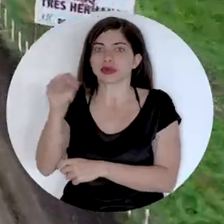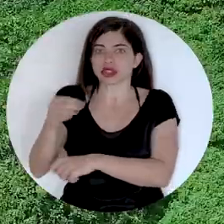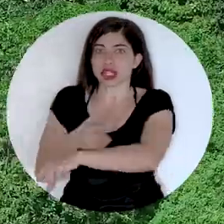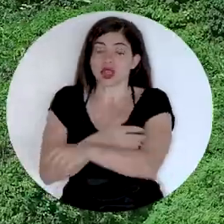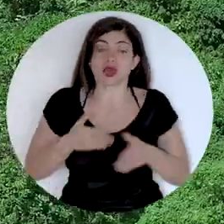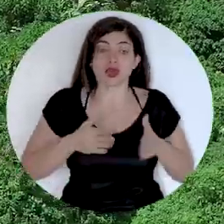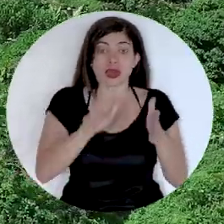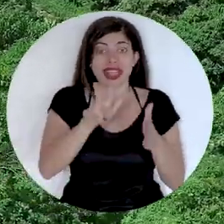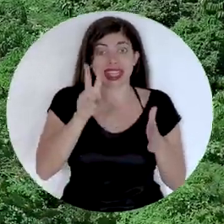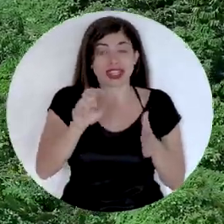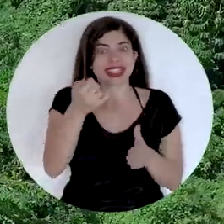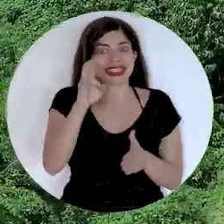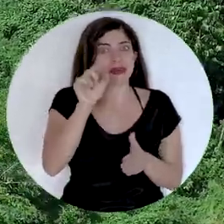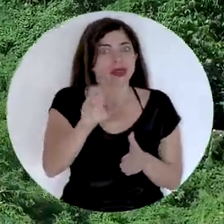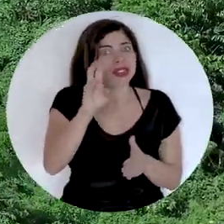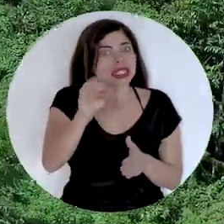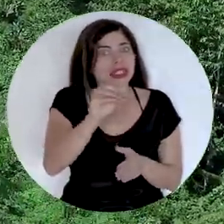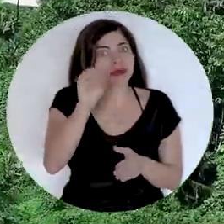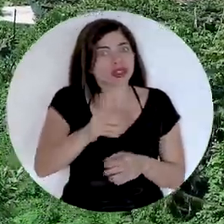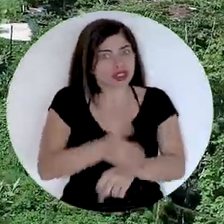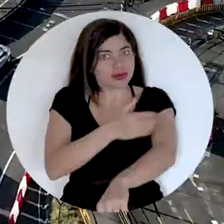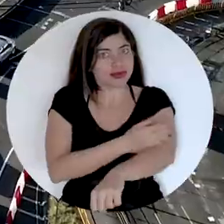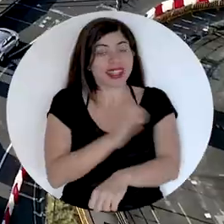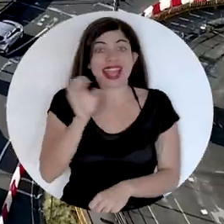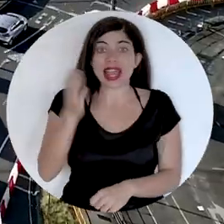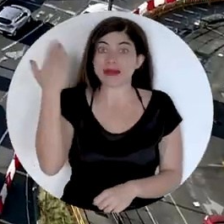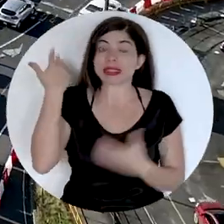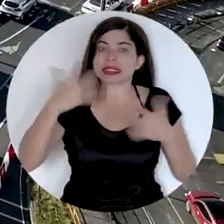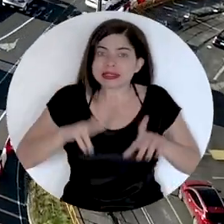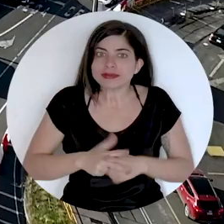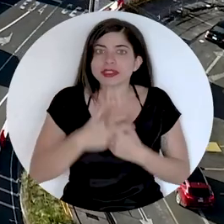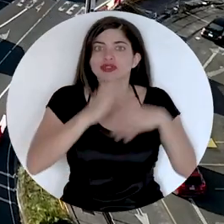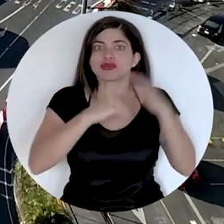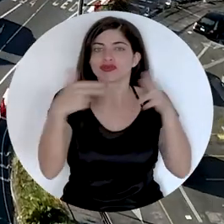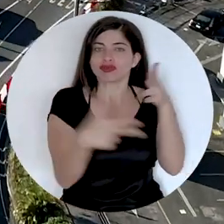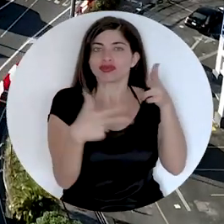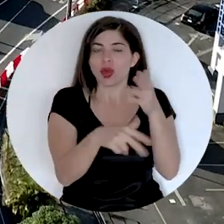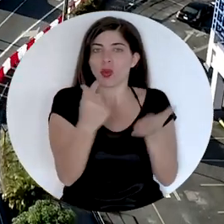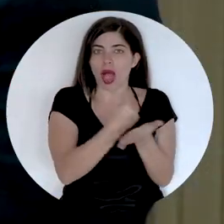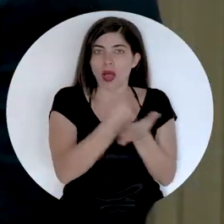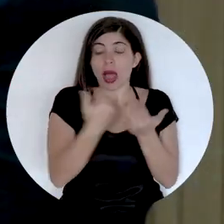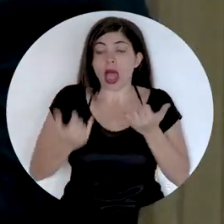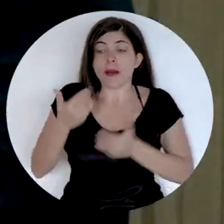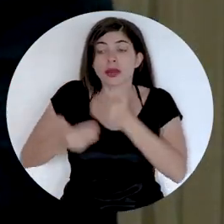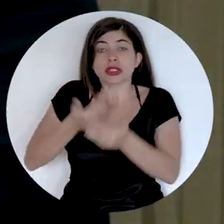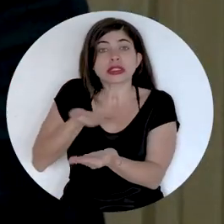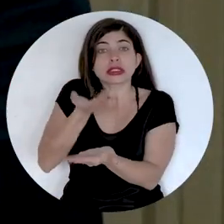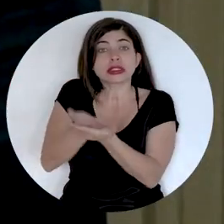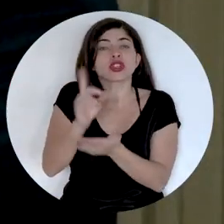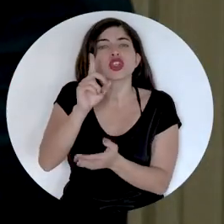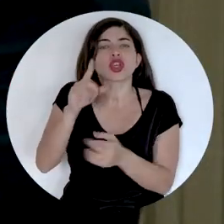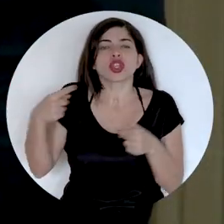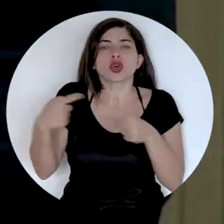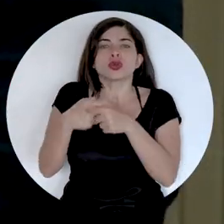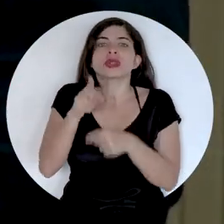de avance. Ruta 32, 17.70% de avance. Y en enero anterior se inició el paso a desnivel en Guadalupe. Se encuentra en proceso de